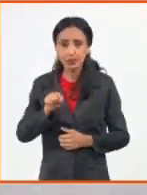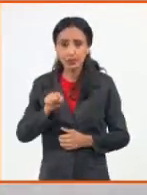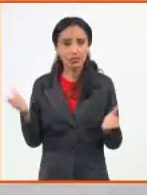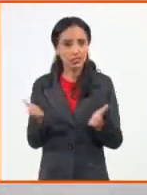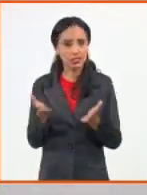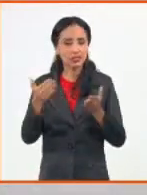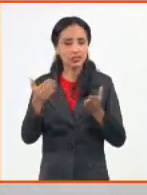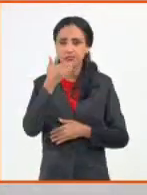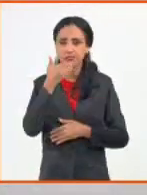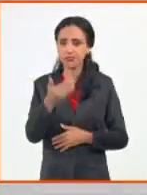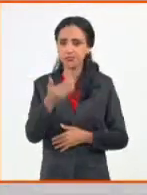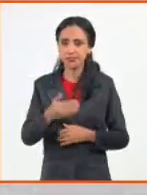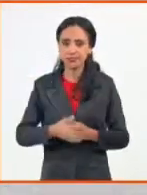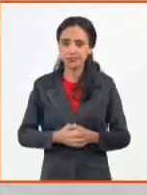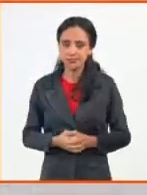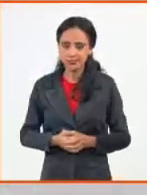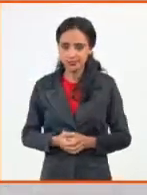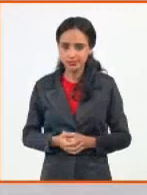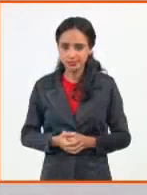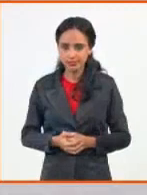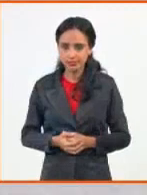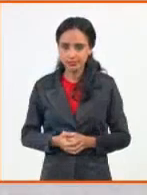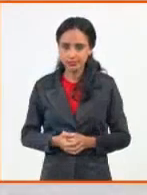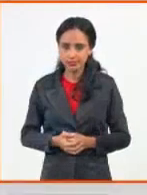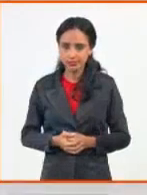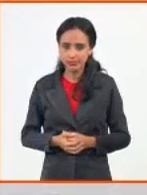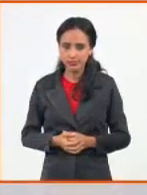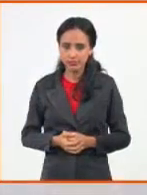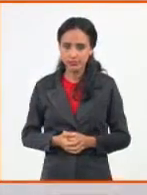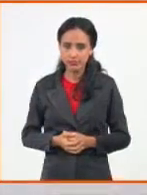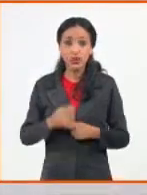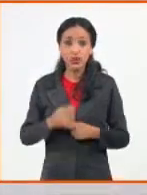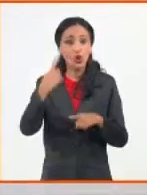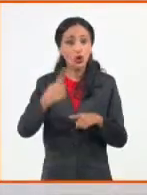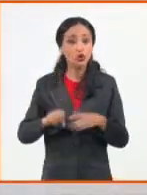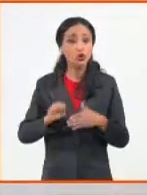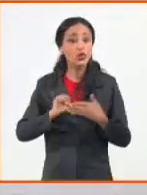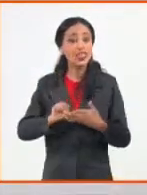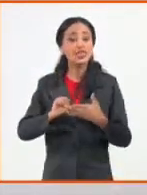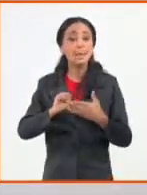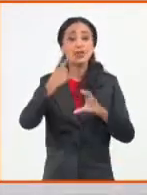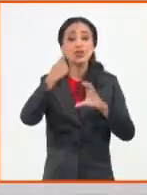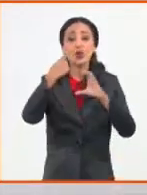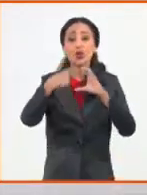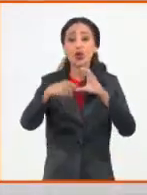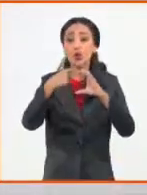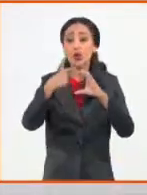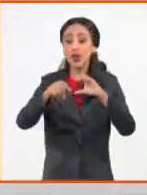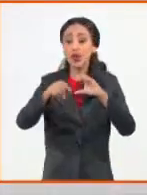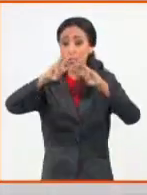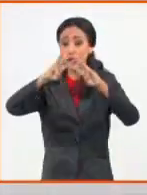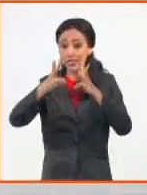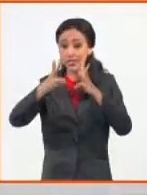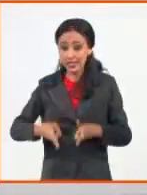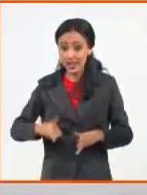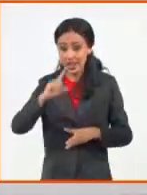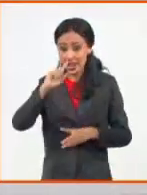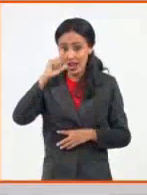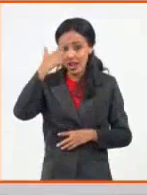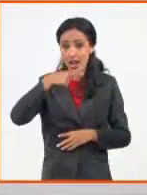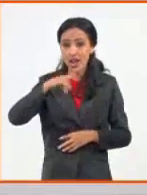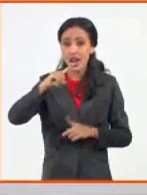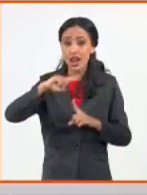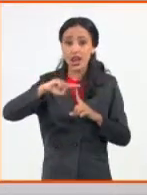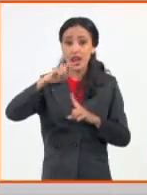del operador de telecomunicaciones o la plataforma de servicios de correo y de navegación internauta que también